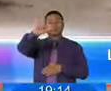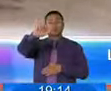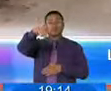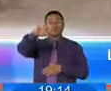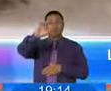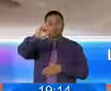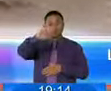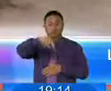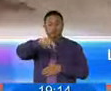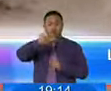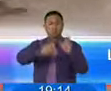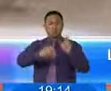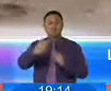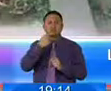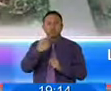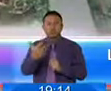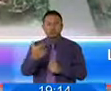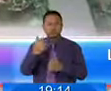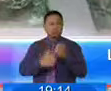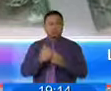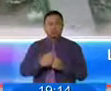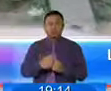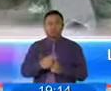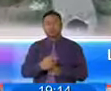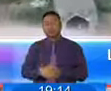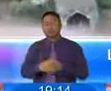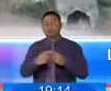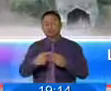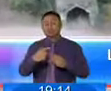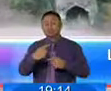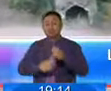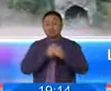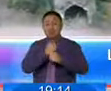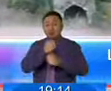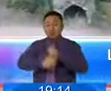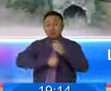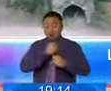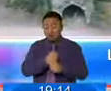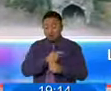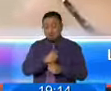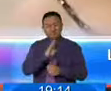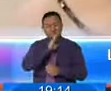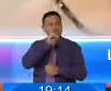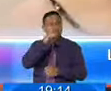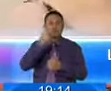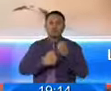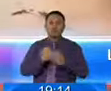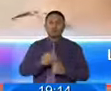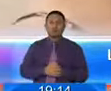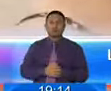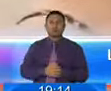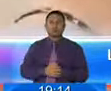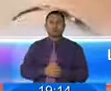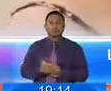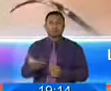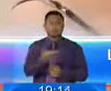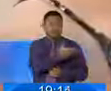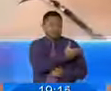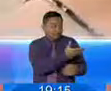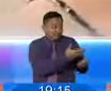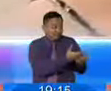Moradores aseguran que este es un problema de todos los años cuando comienza el invierno. Aguacero,